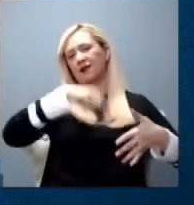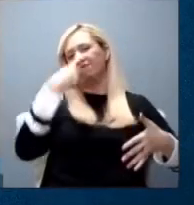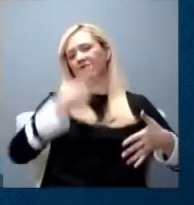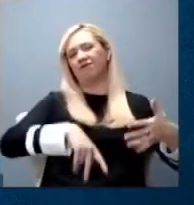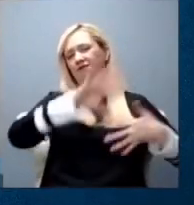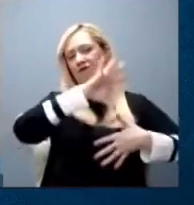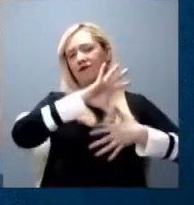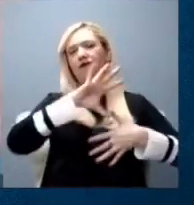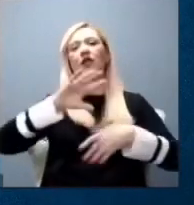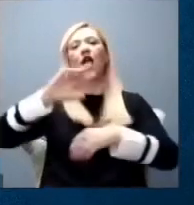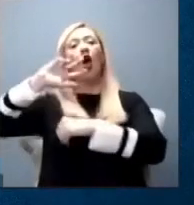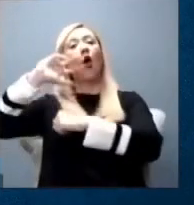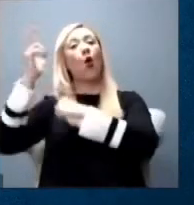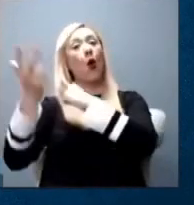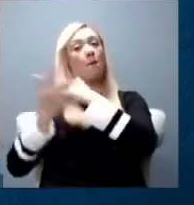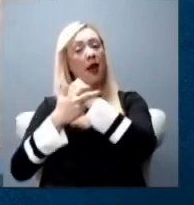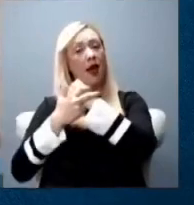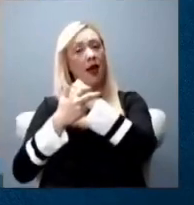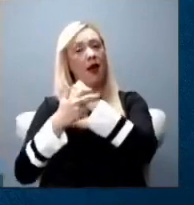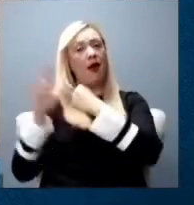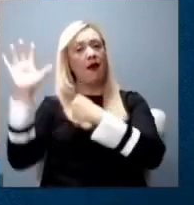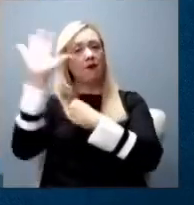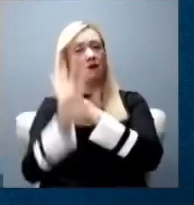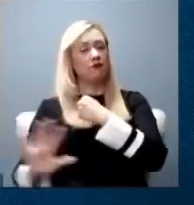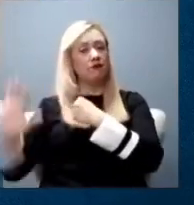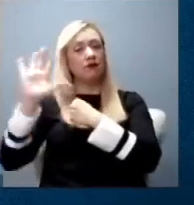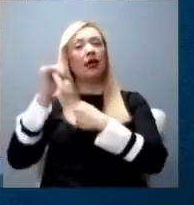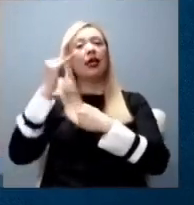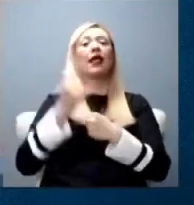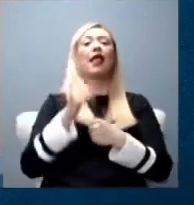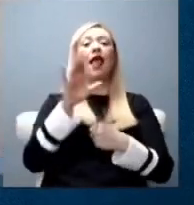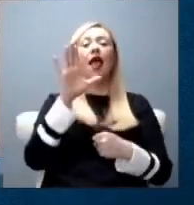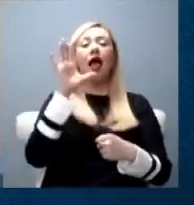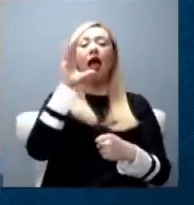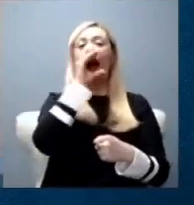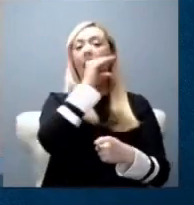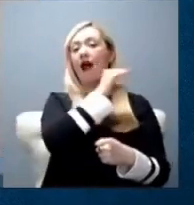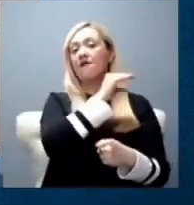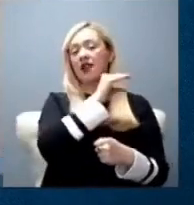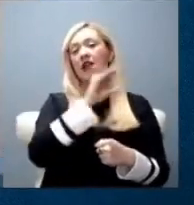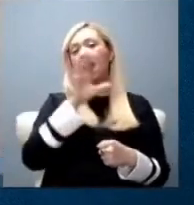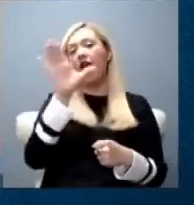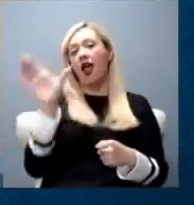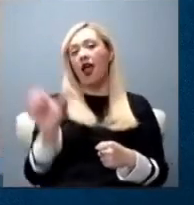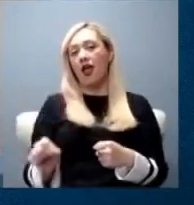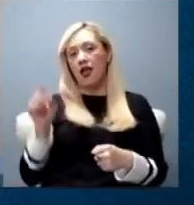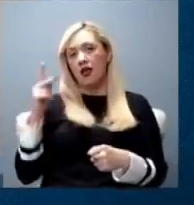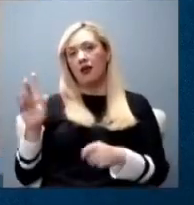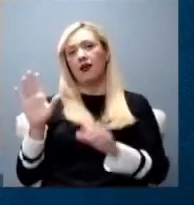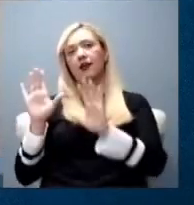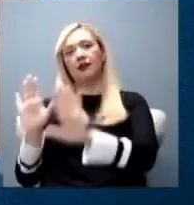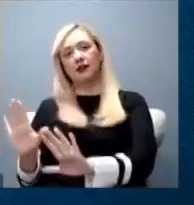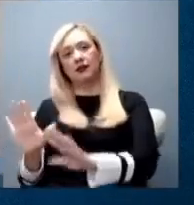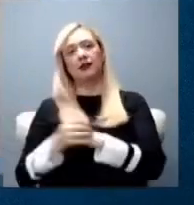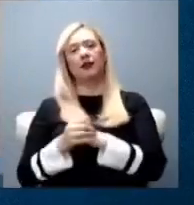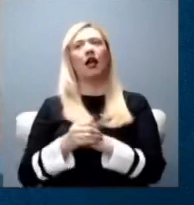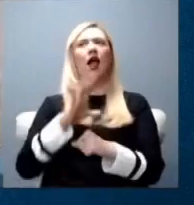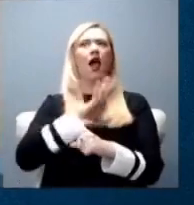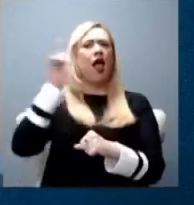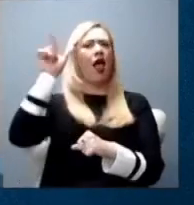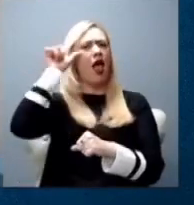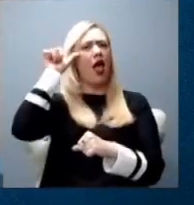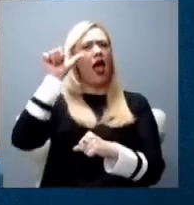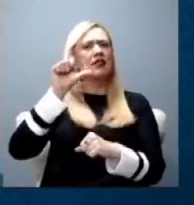el europeo que rige, por supuesto, para Europa y el africano que rige para el continente africano. Hay una comisión en Asia, una